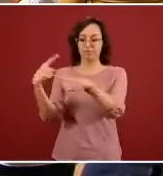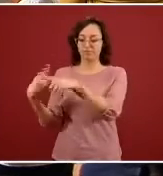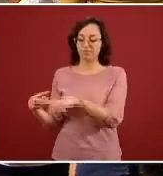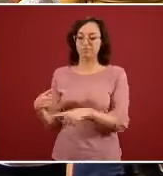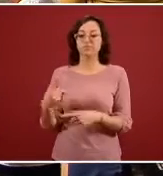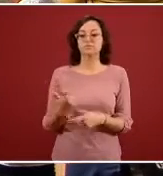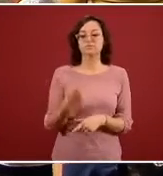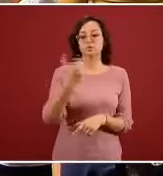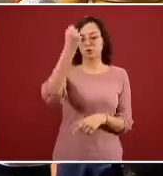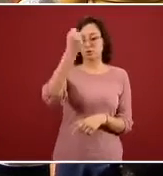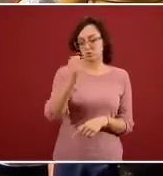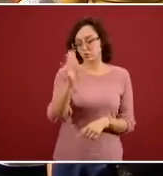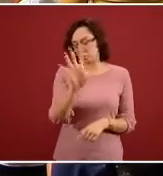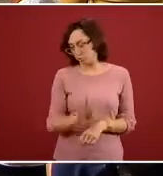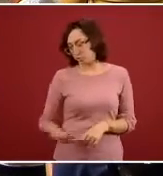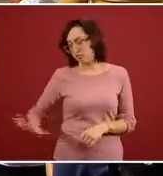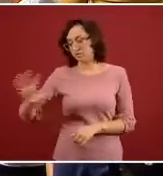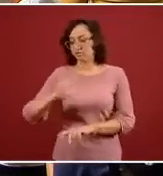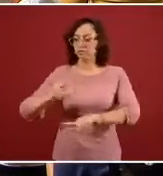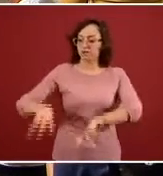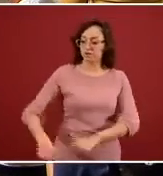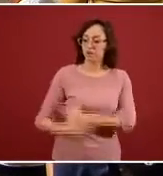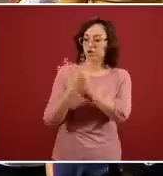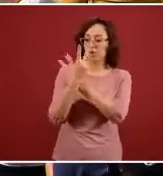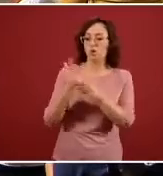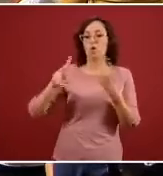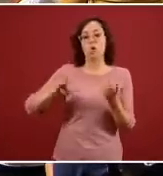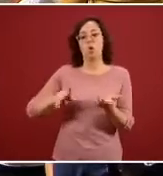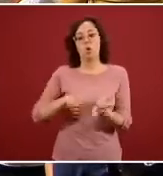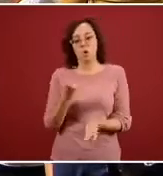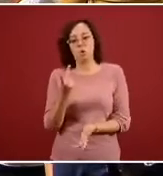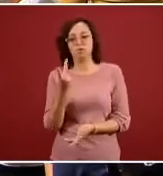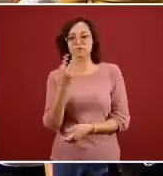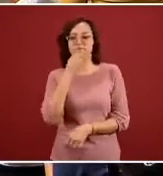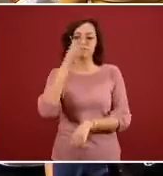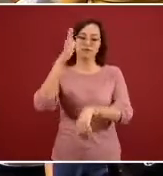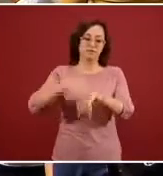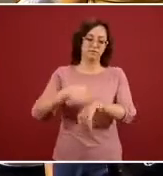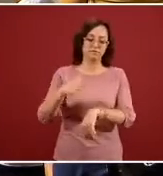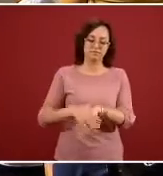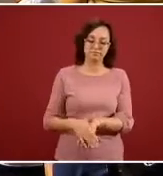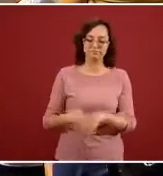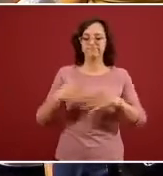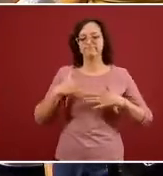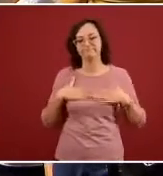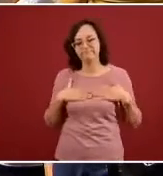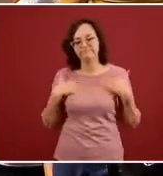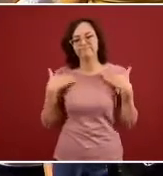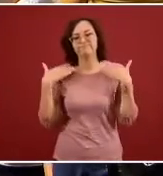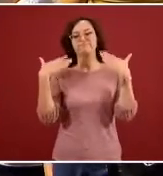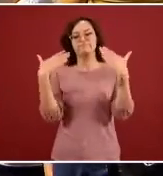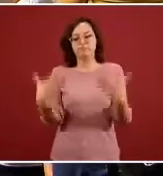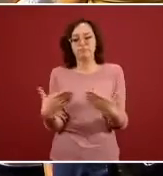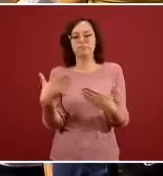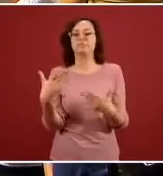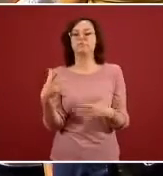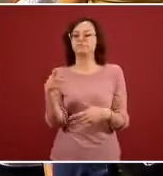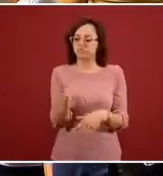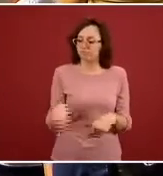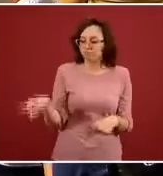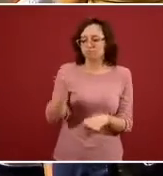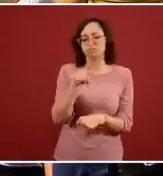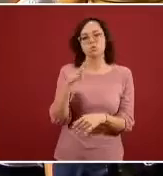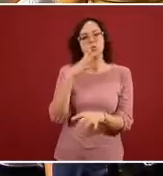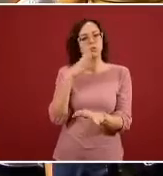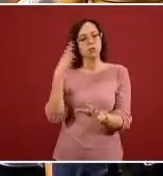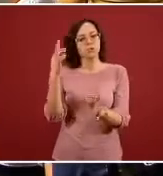sur-sureste, y vuelvo a expresar mi confianza en las autoridades estatales por el sentido de gran